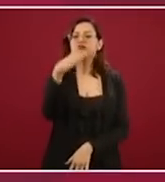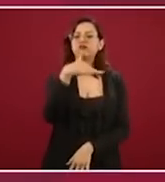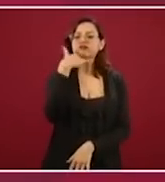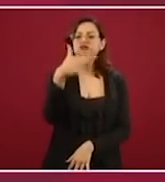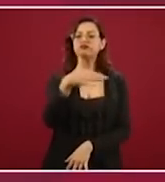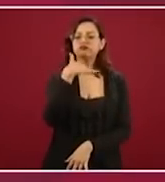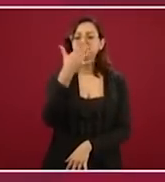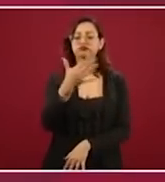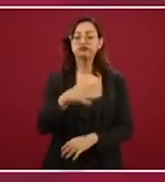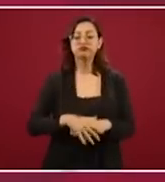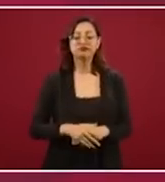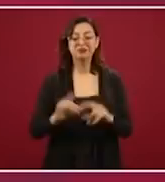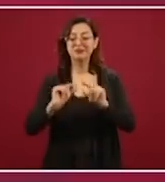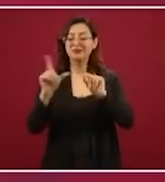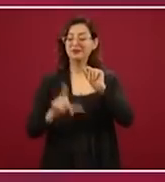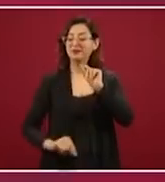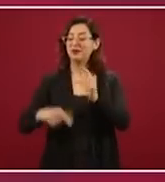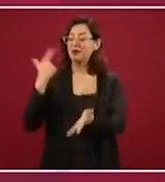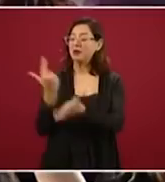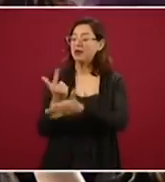Era el principal problema de México